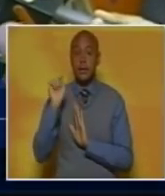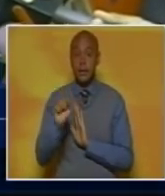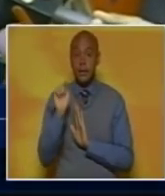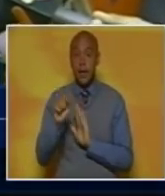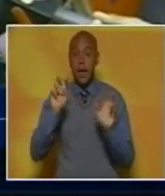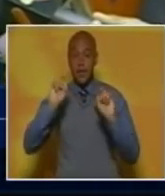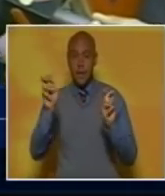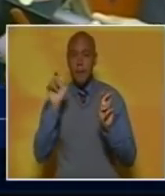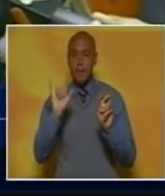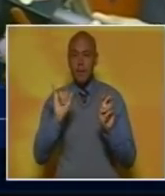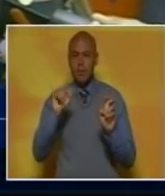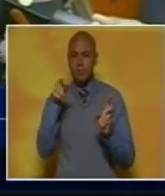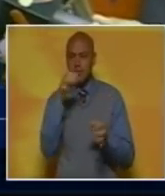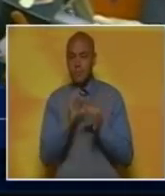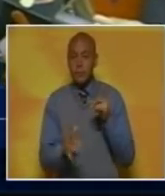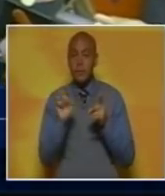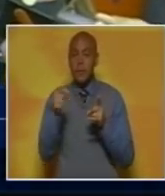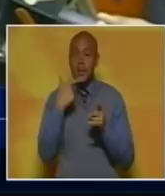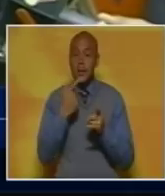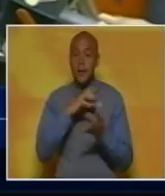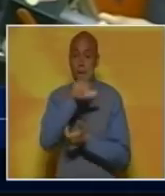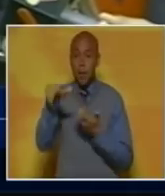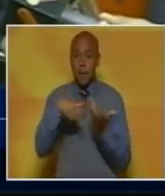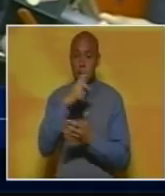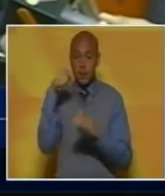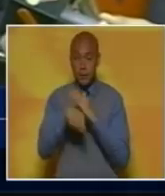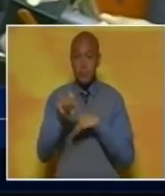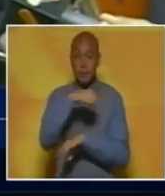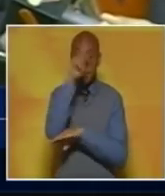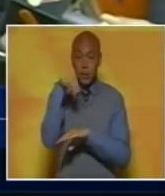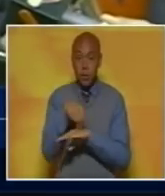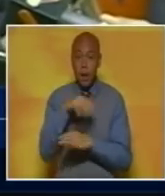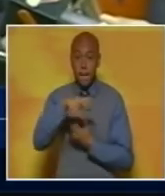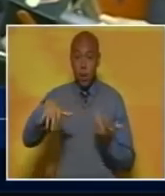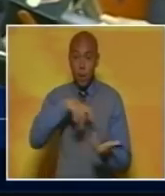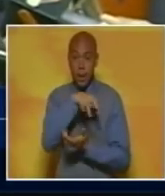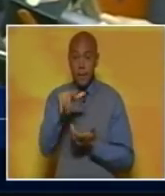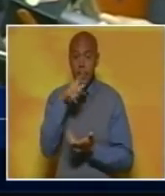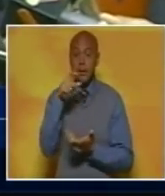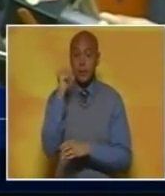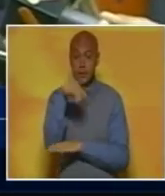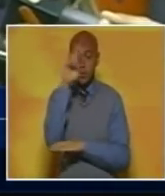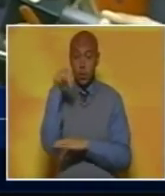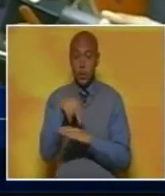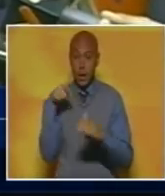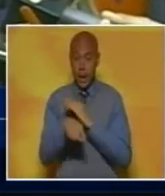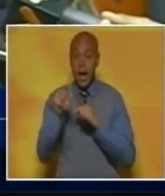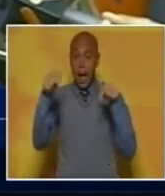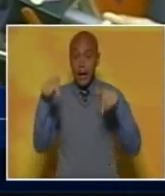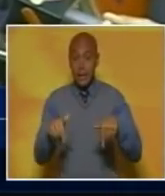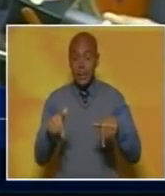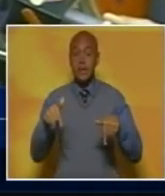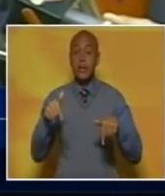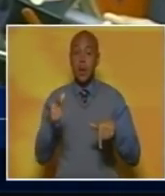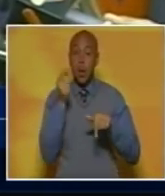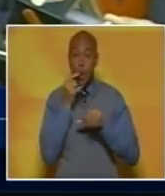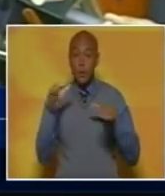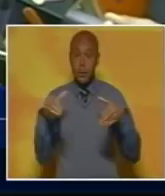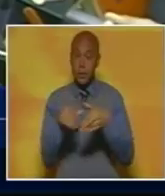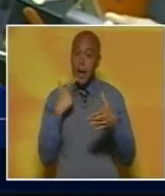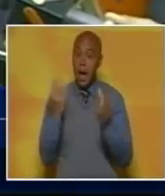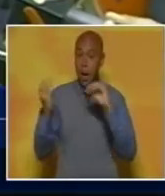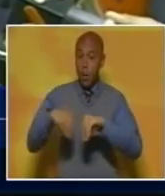mencionado en distintos escenarios. Me refiero a la omisión legislativa. Aquí en la Asamblea Nacional, al parecer, el comité que acordamos con